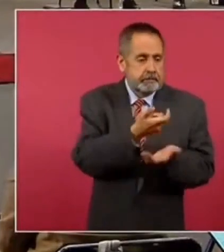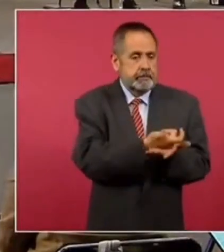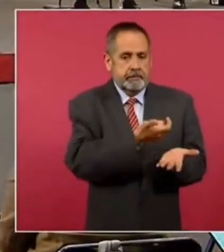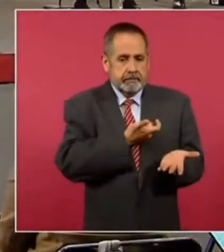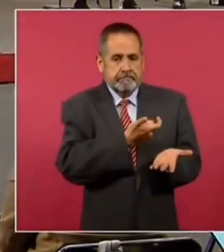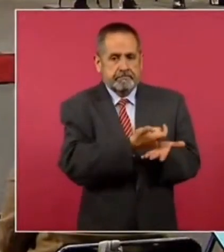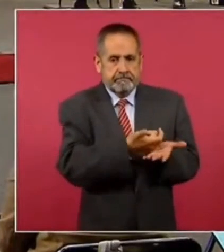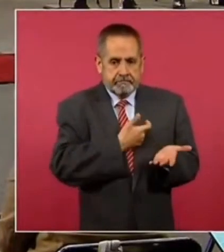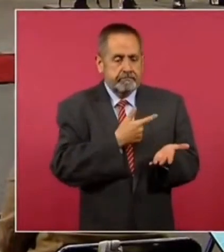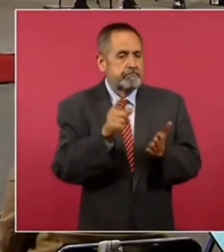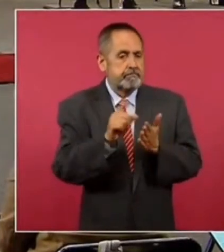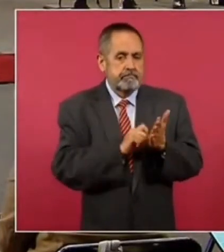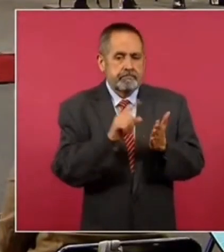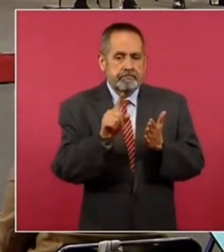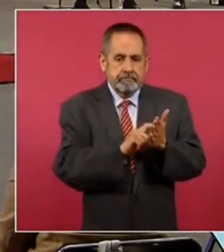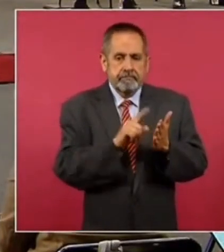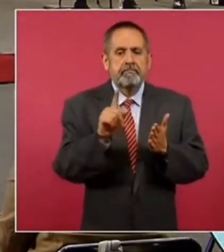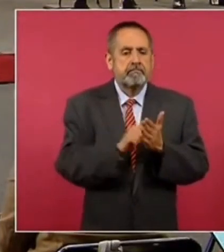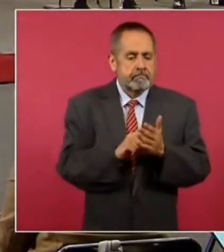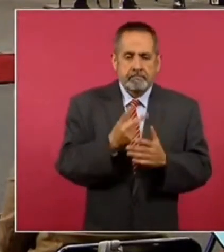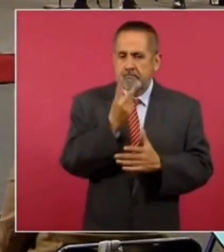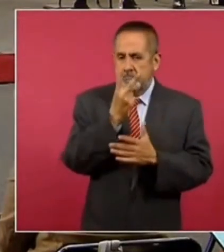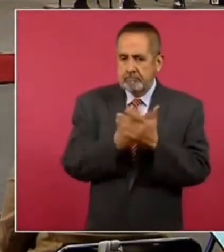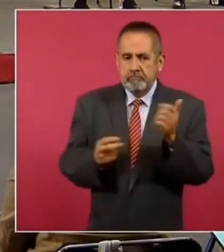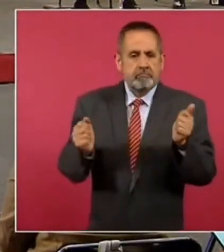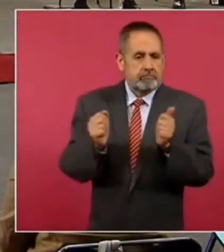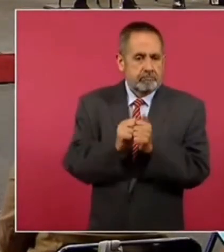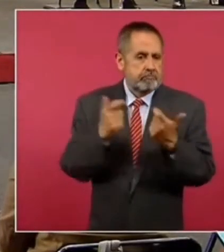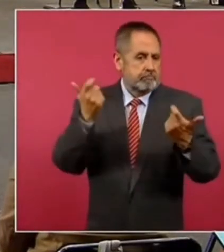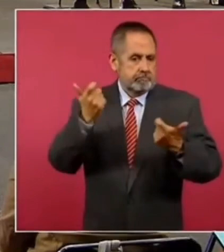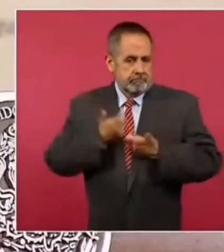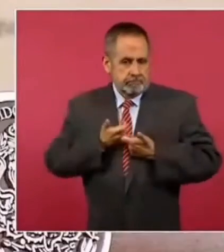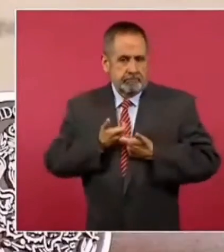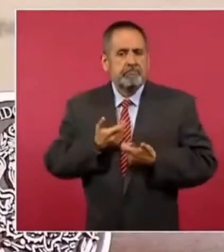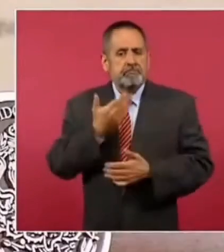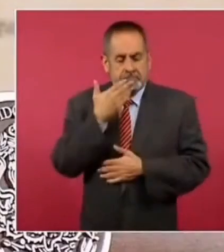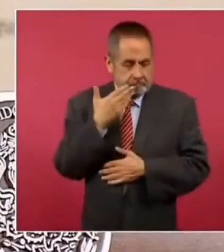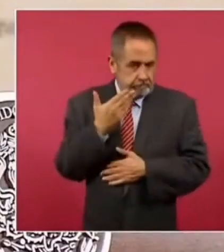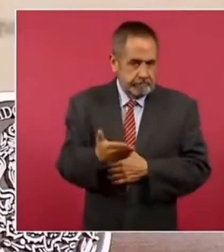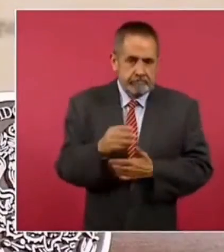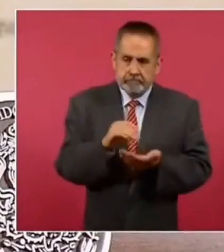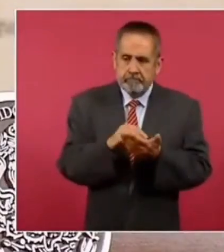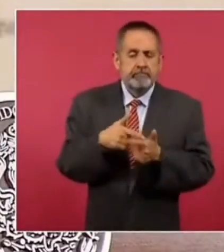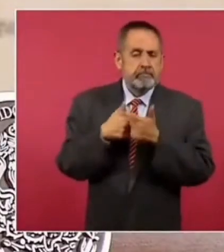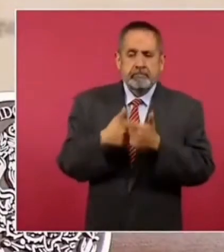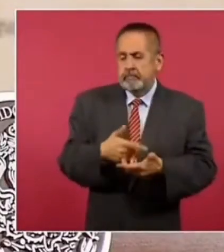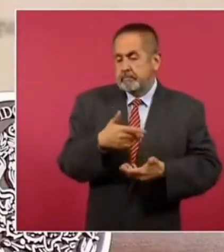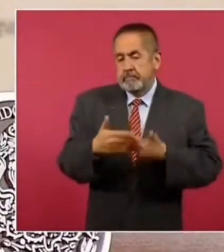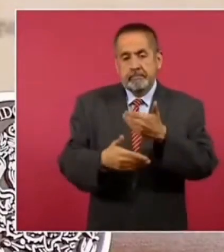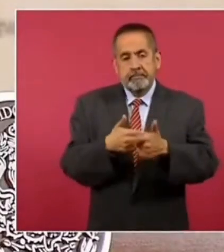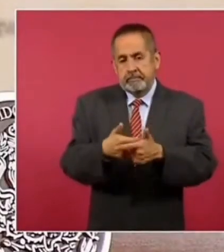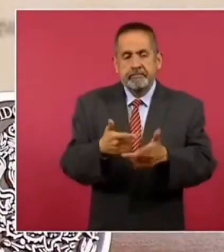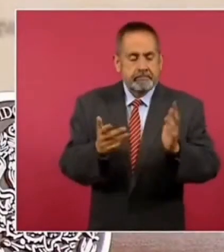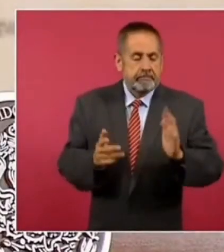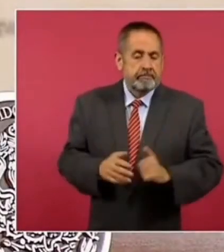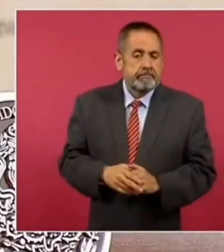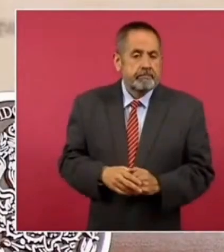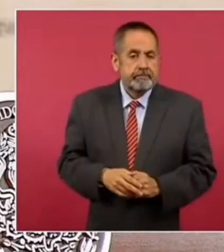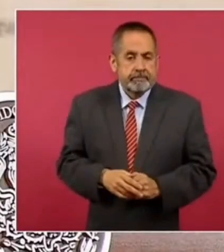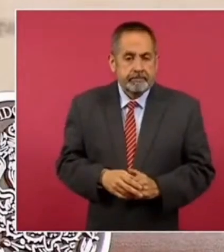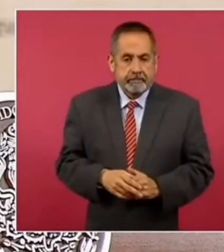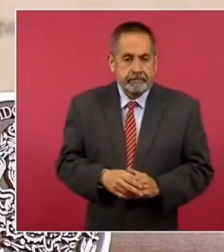IMSS Bienestar y permanece viva y vigente el ingreso por la